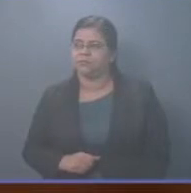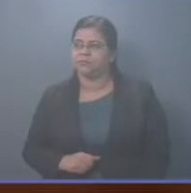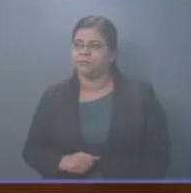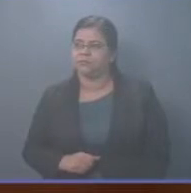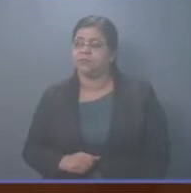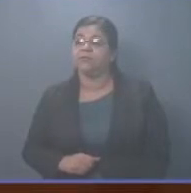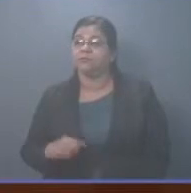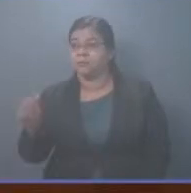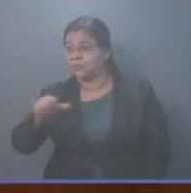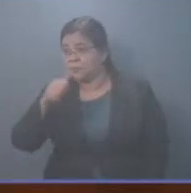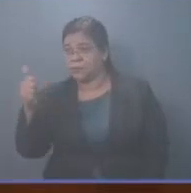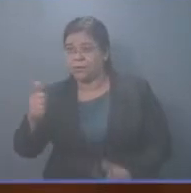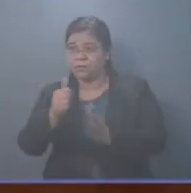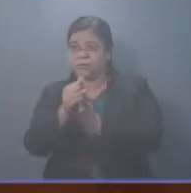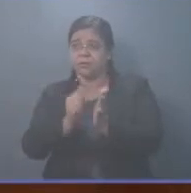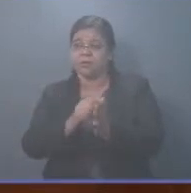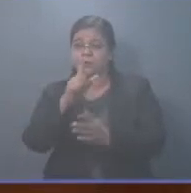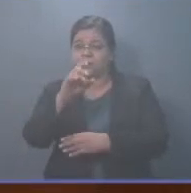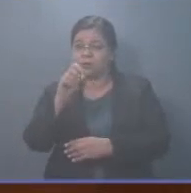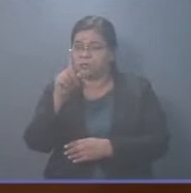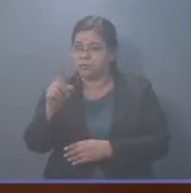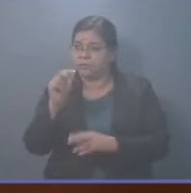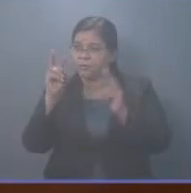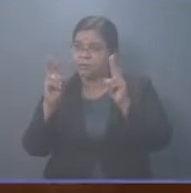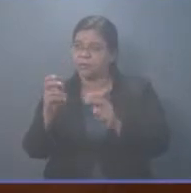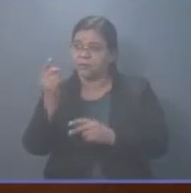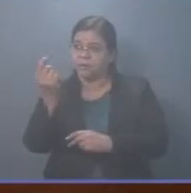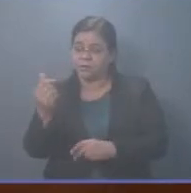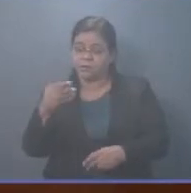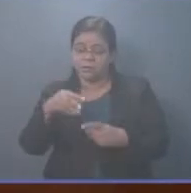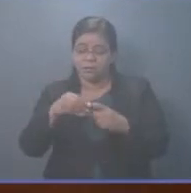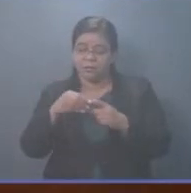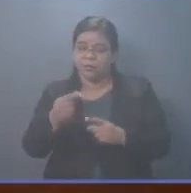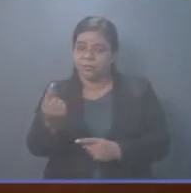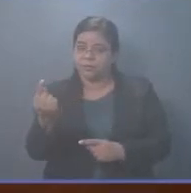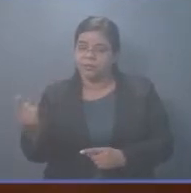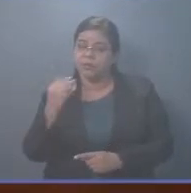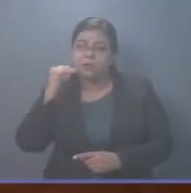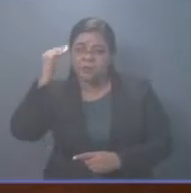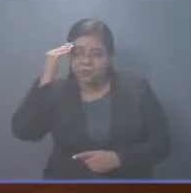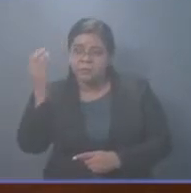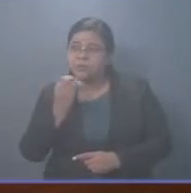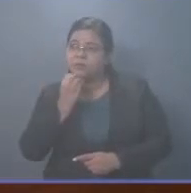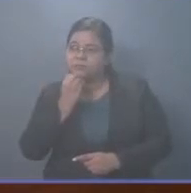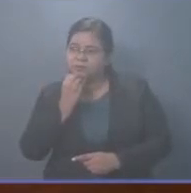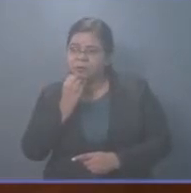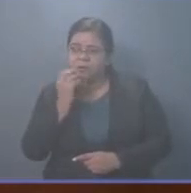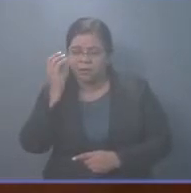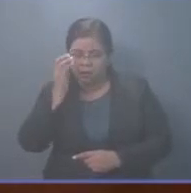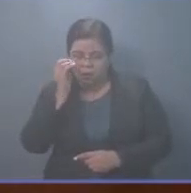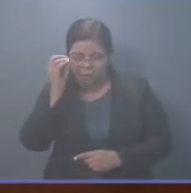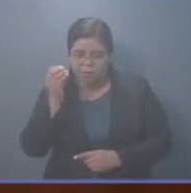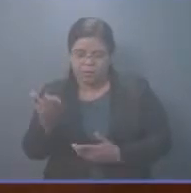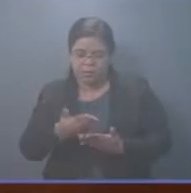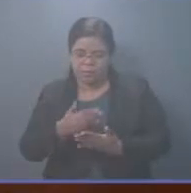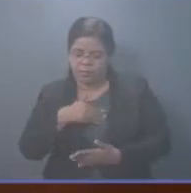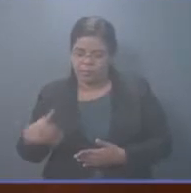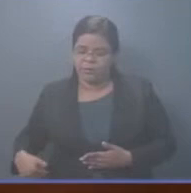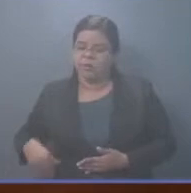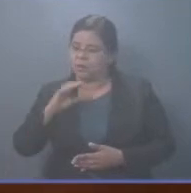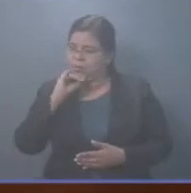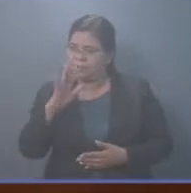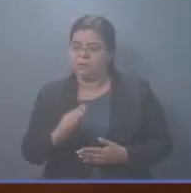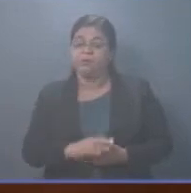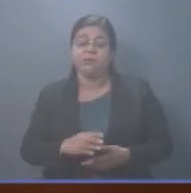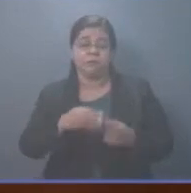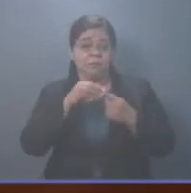El siguiente es el artículo 101 relativo al Fondo Especial para las Personas Adultas Mayores. El comentario es el siguiente. Sobre el particular